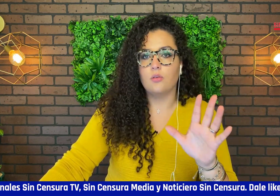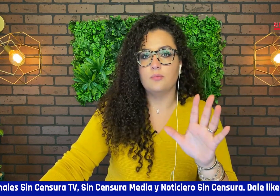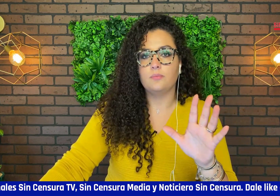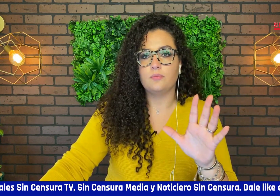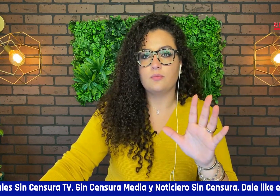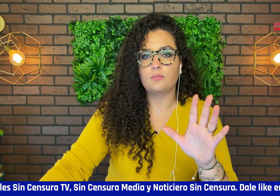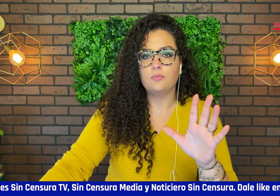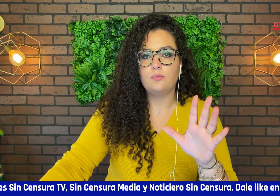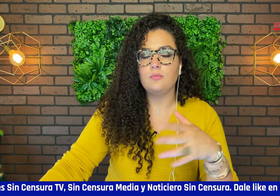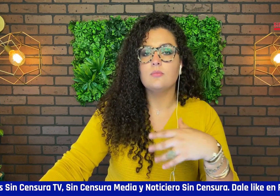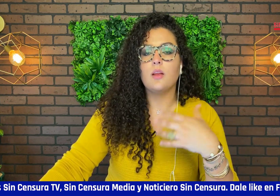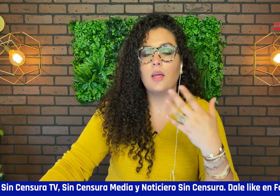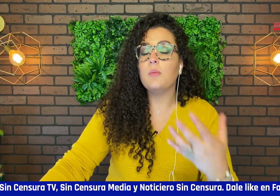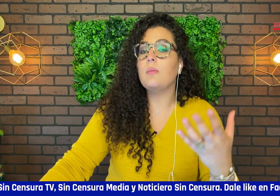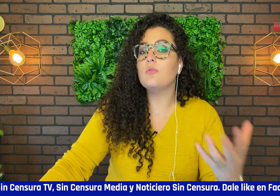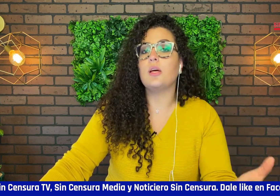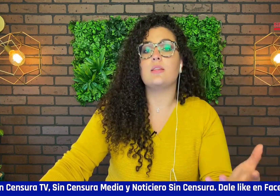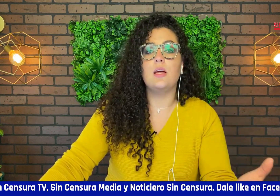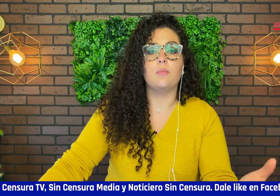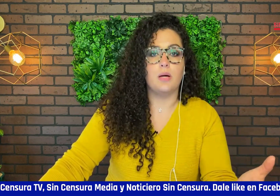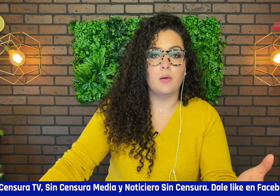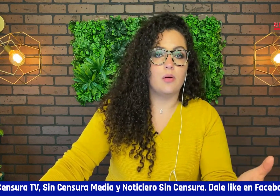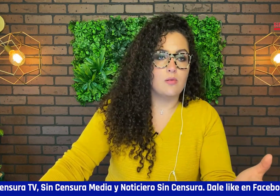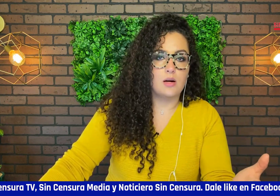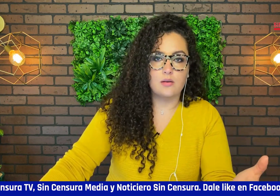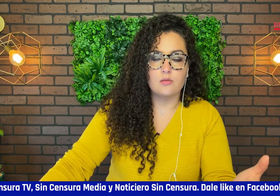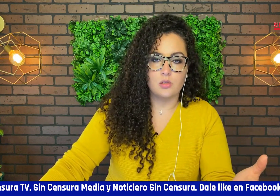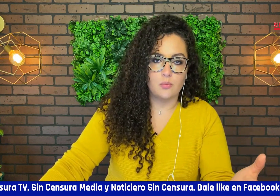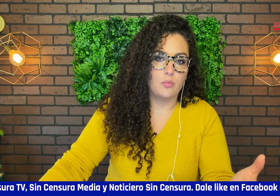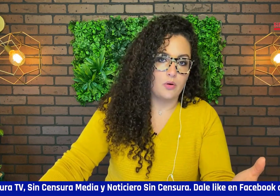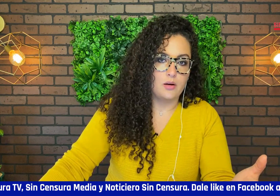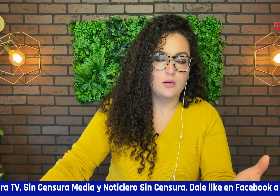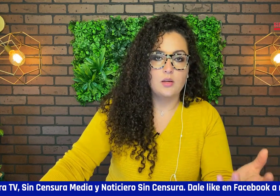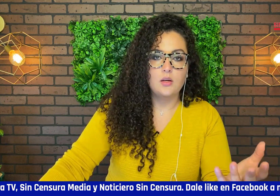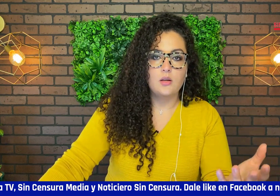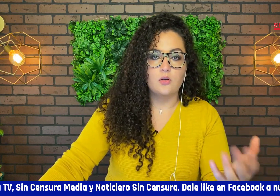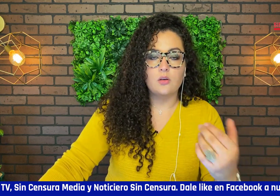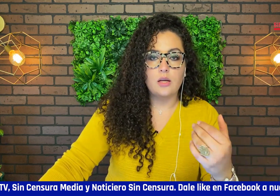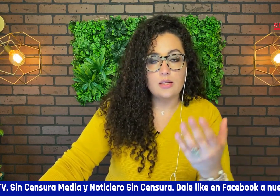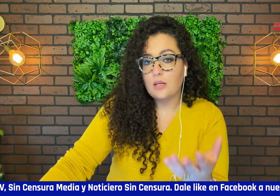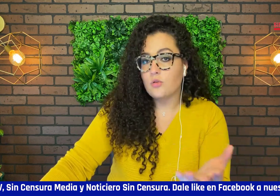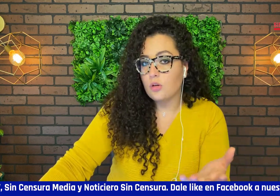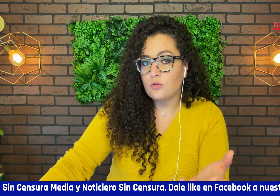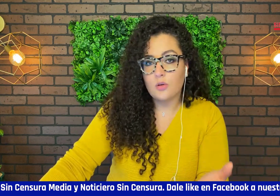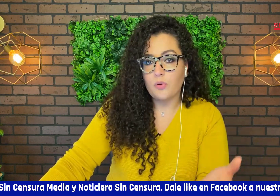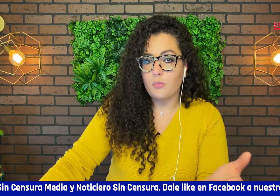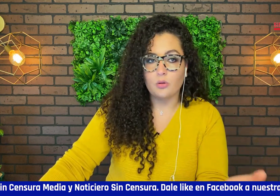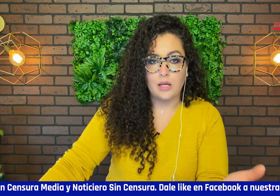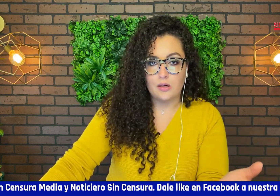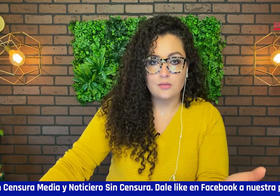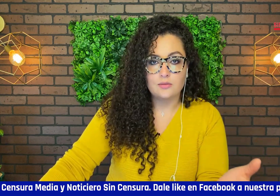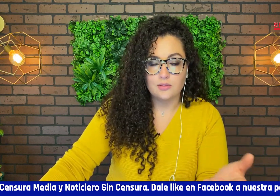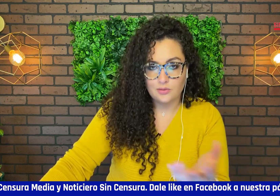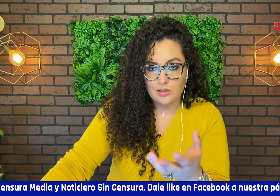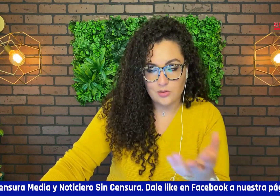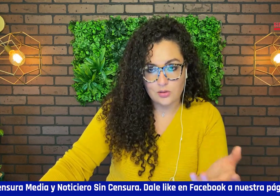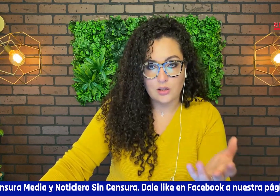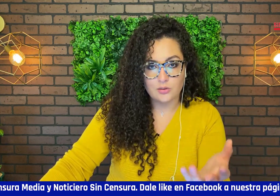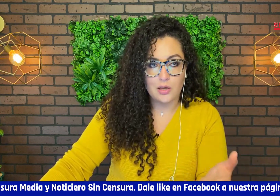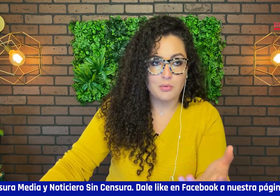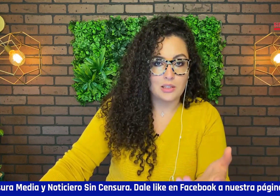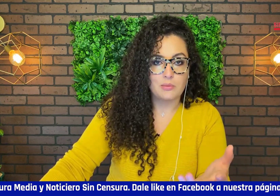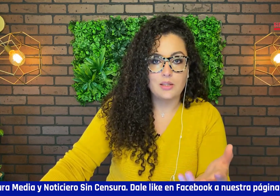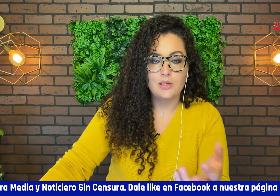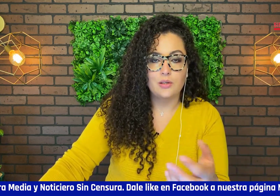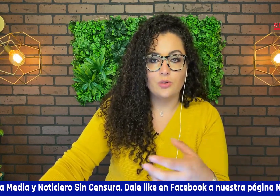sencillo. ¿Qué vamos a hacer para promover la consulta popular? No, en Estados Unidos no pueden votar. Esa es otra